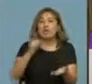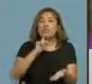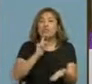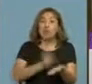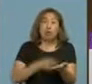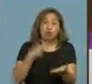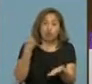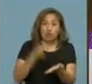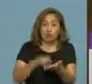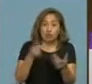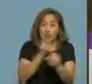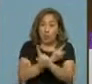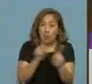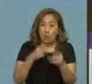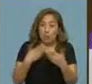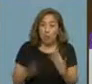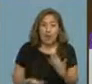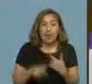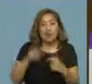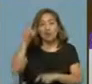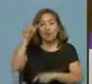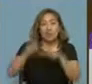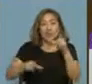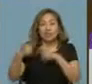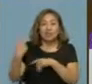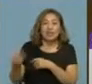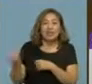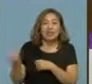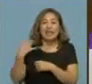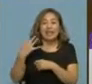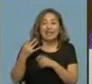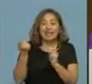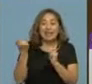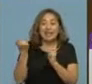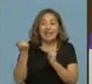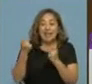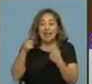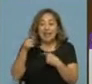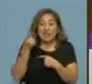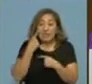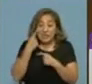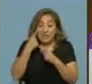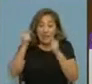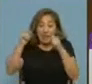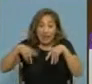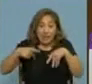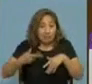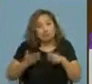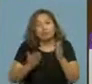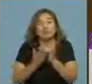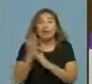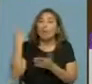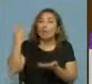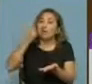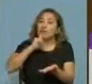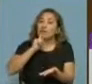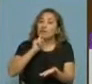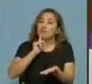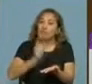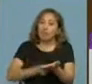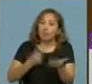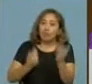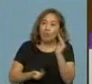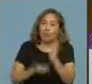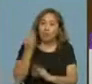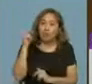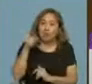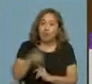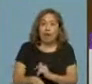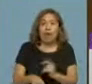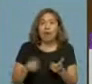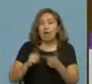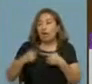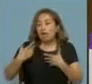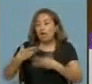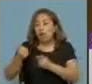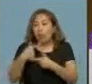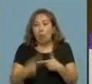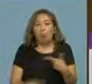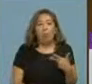impuestos. Un extranjero que reside acá en nuestra provincia es uno más de nosotros, paga impuestos en cada acción, en cada